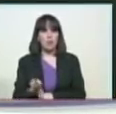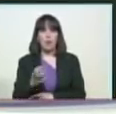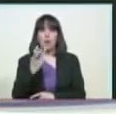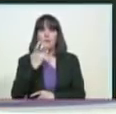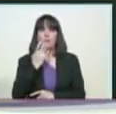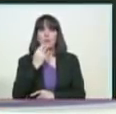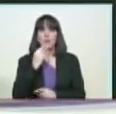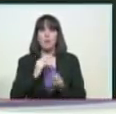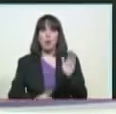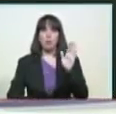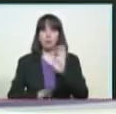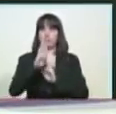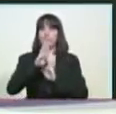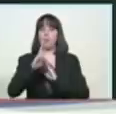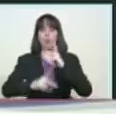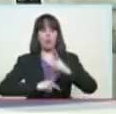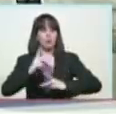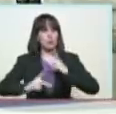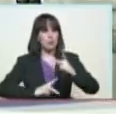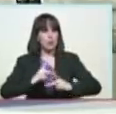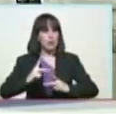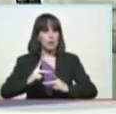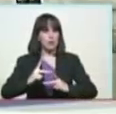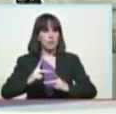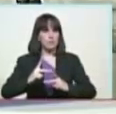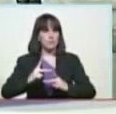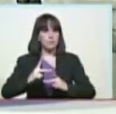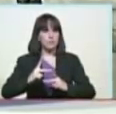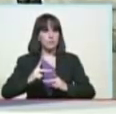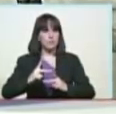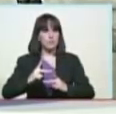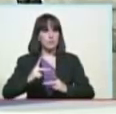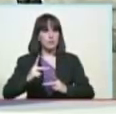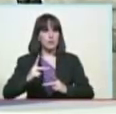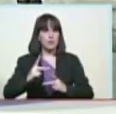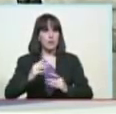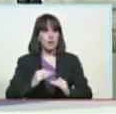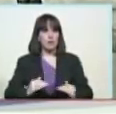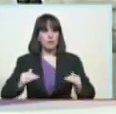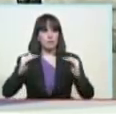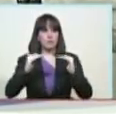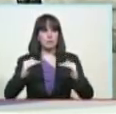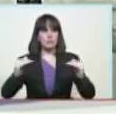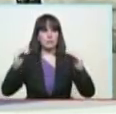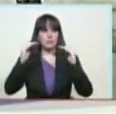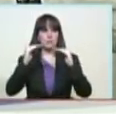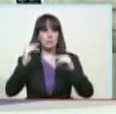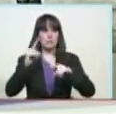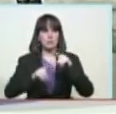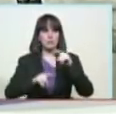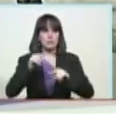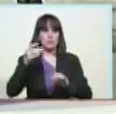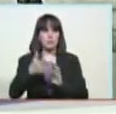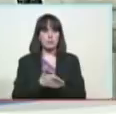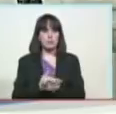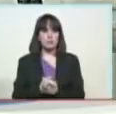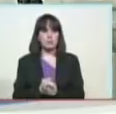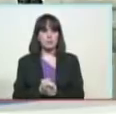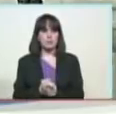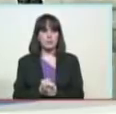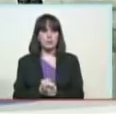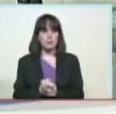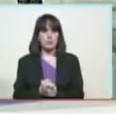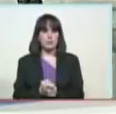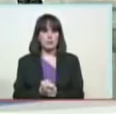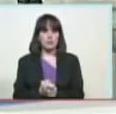punta productiva en el alto nivel de desarrollo al